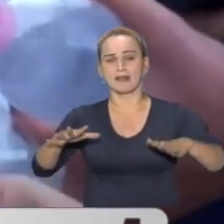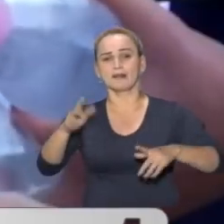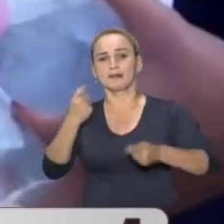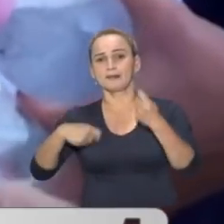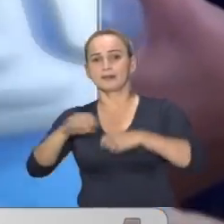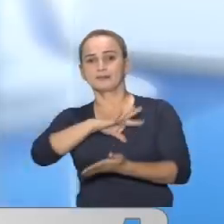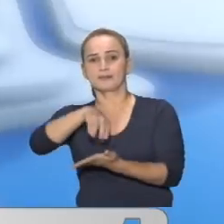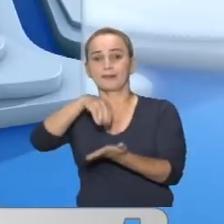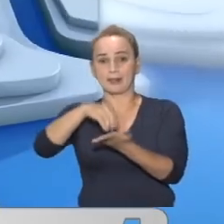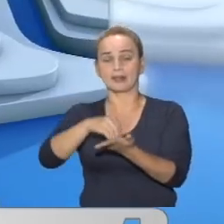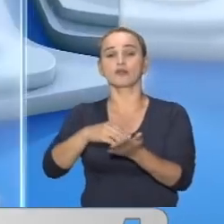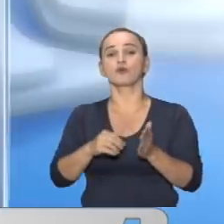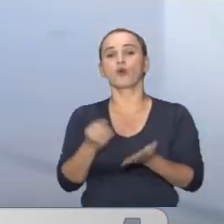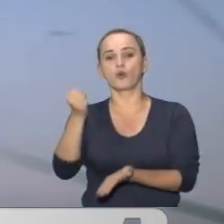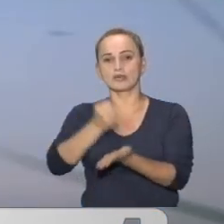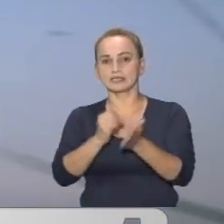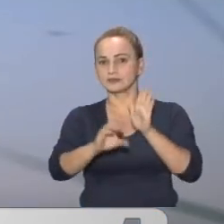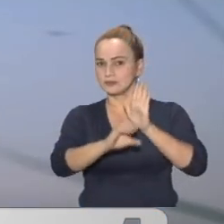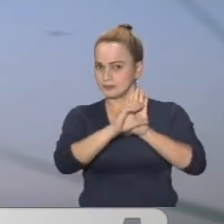comerciales.